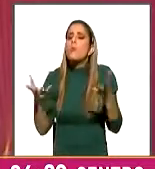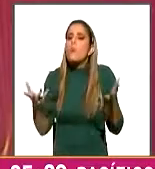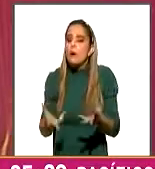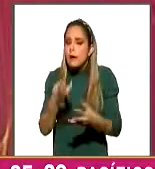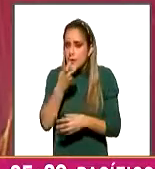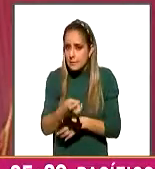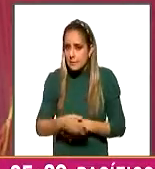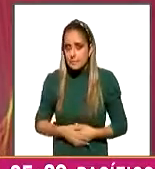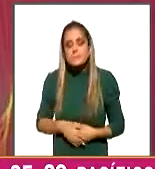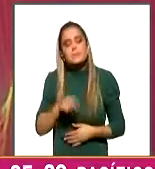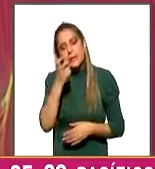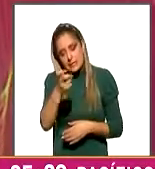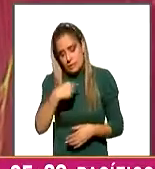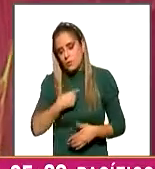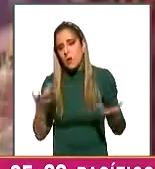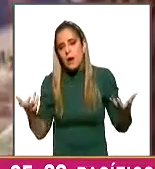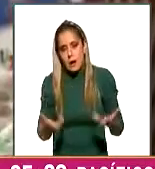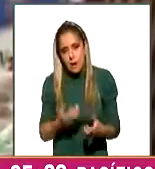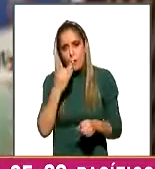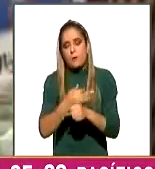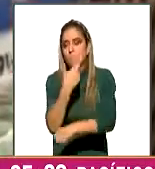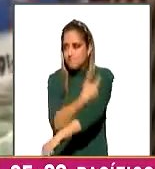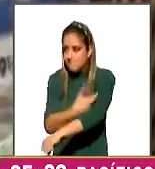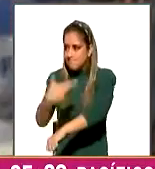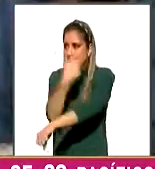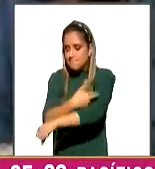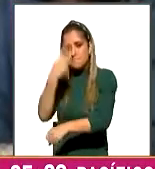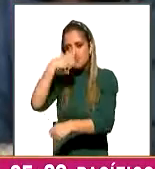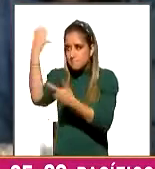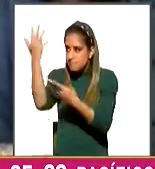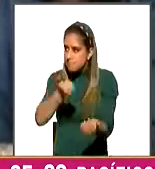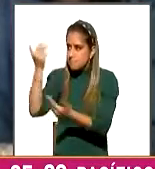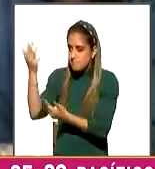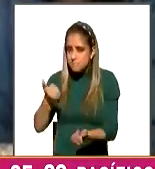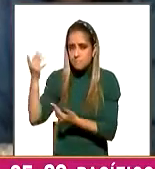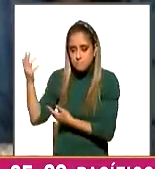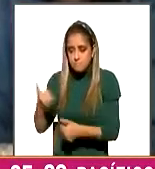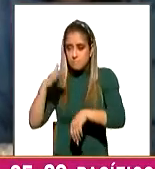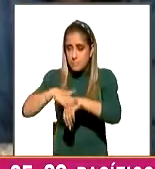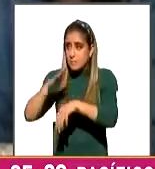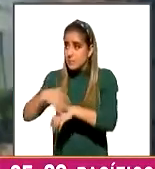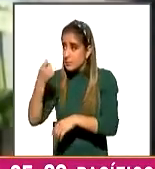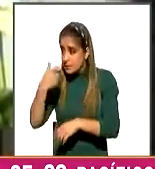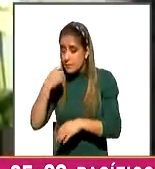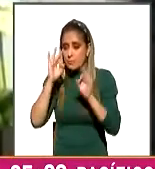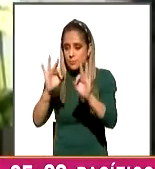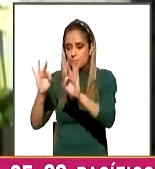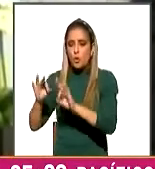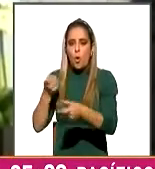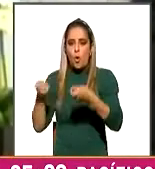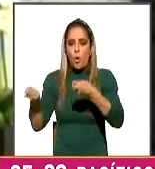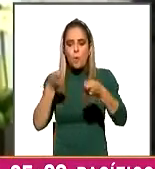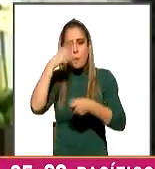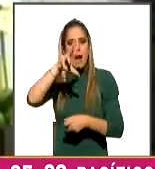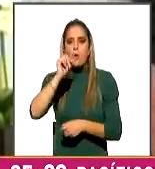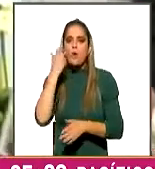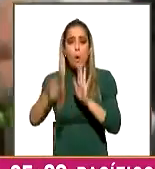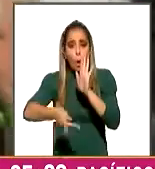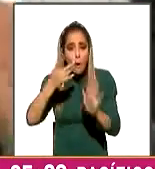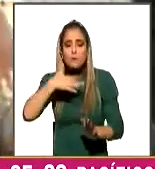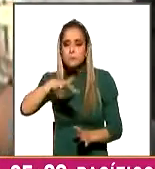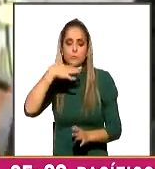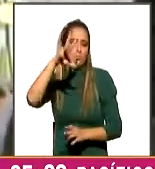y sobre todo garantizar el derecho humano a la salud. Es fundamental. Y el tema del abasto, pues estamos muy atentos para que en el ISSSTE